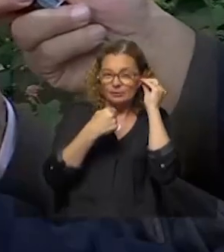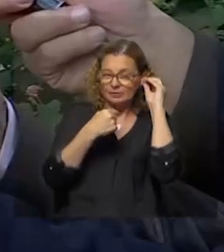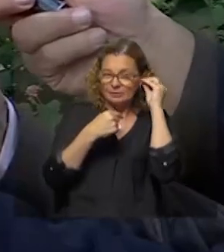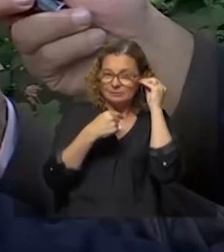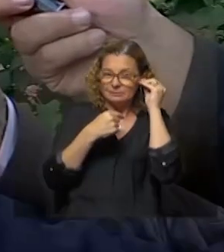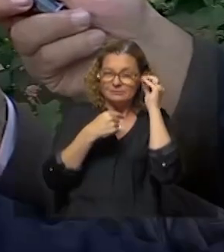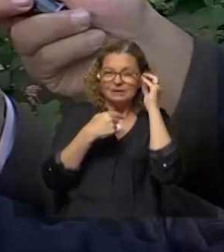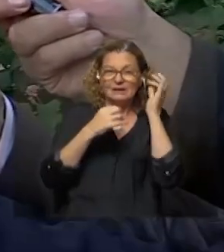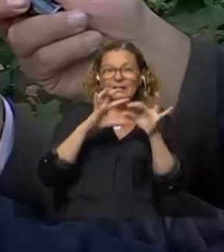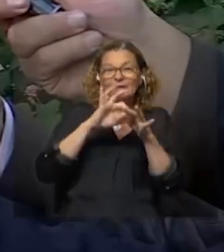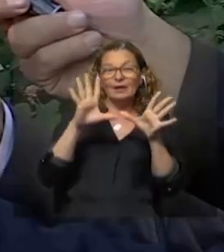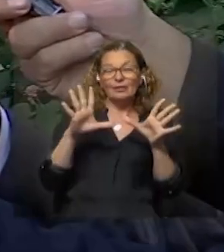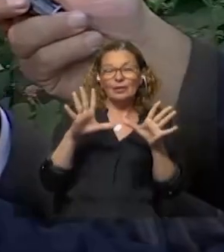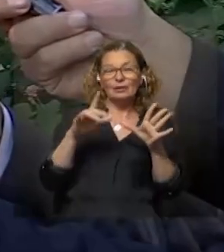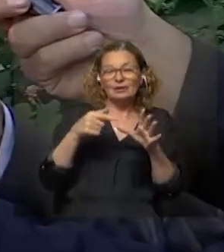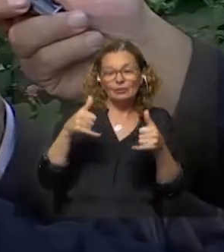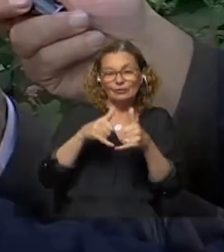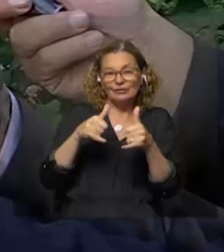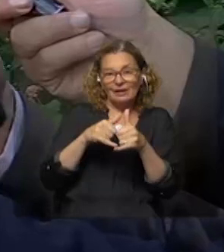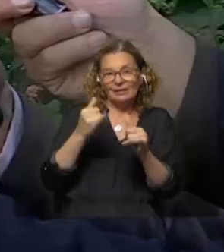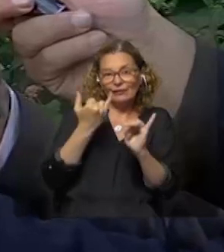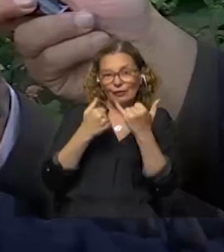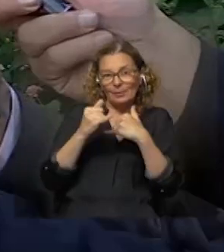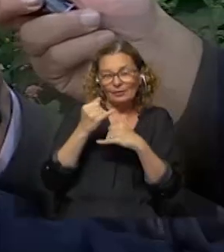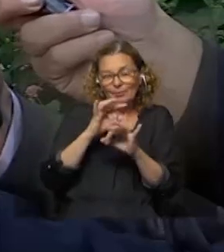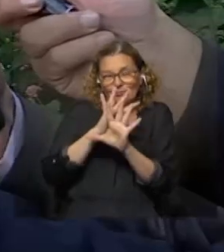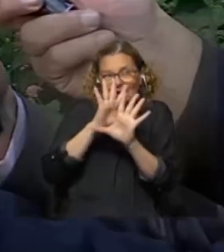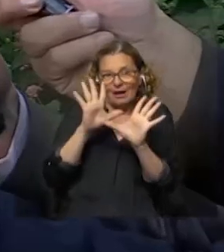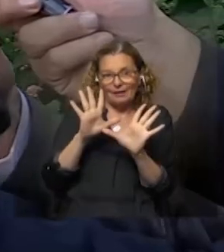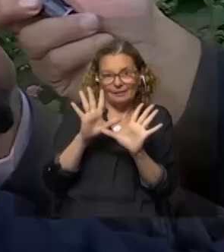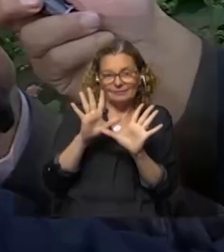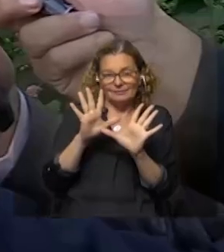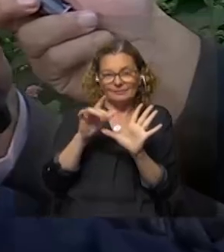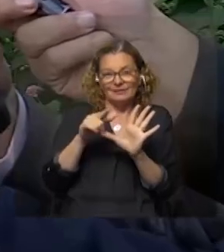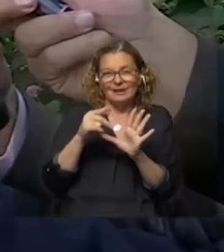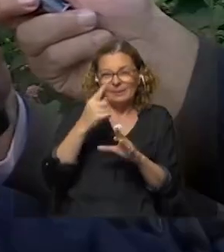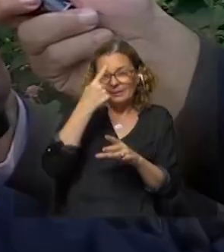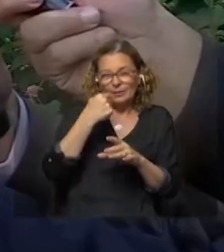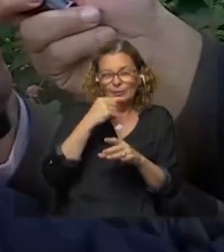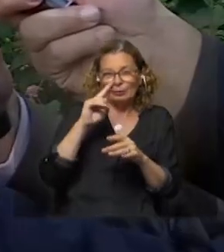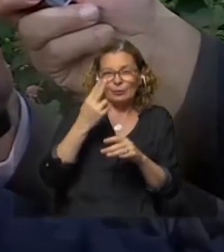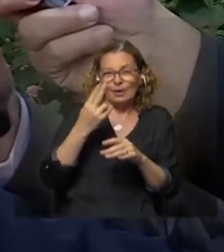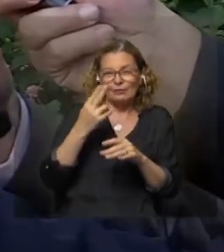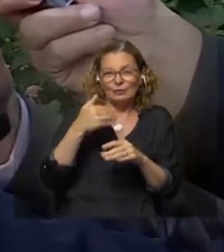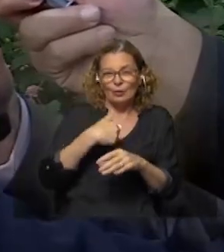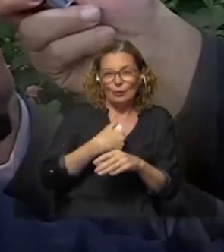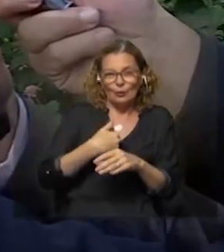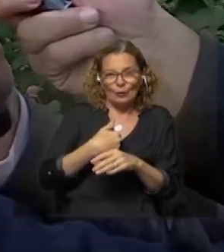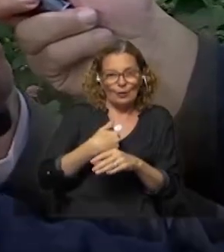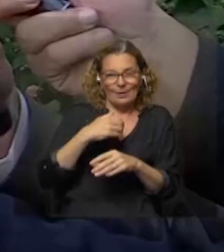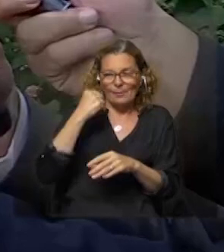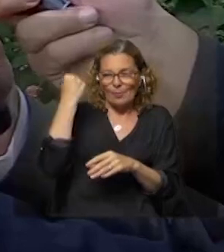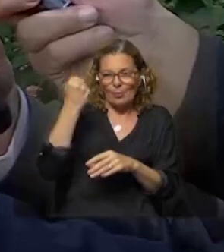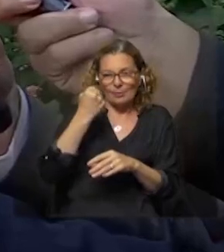liberación de marcete en estos chats y en esta información queda clarísimo que el pasaporte uruguayo jugó un rol crucial